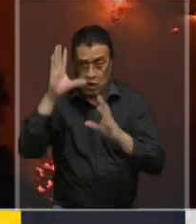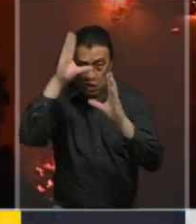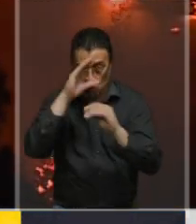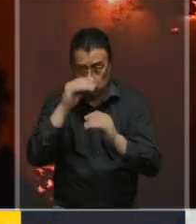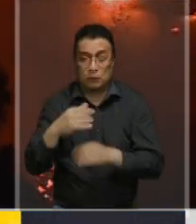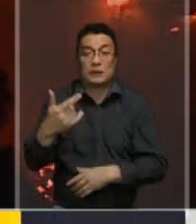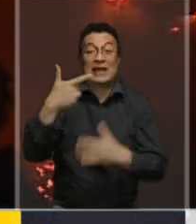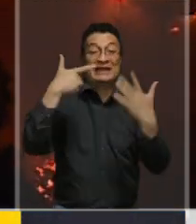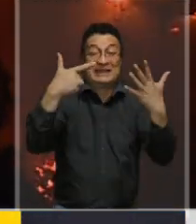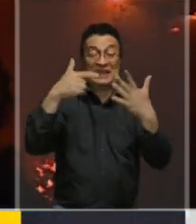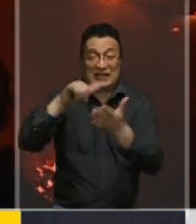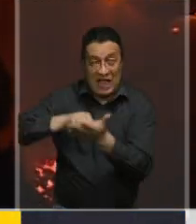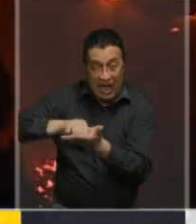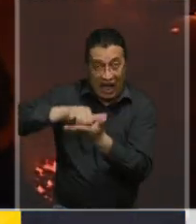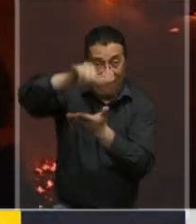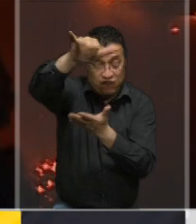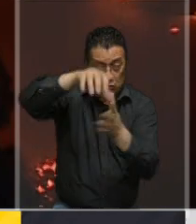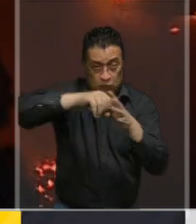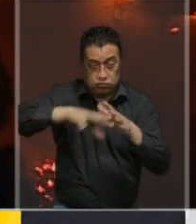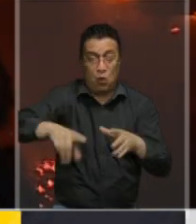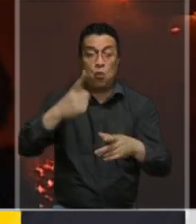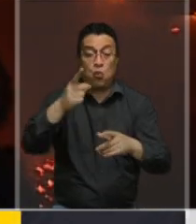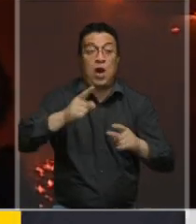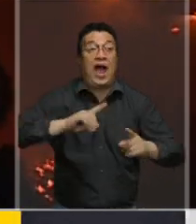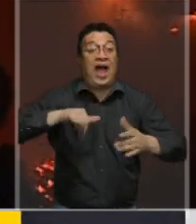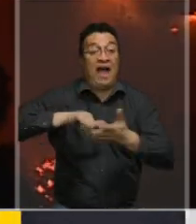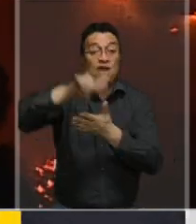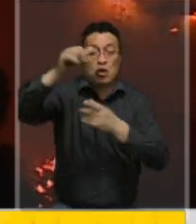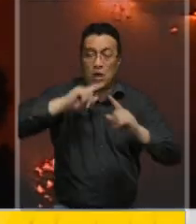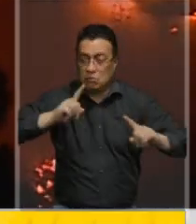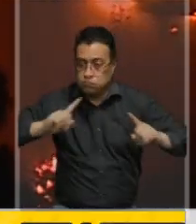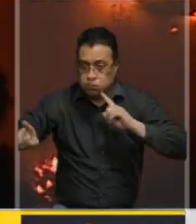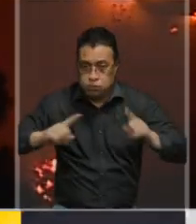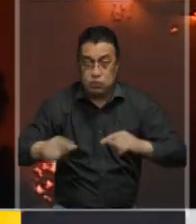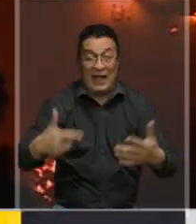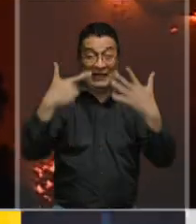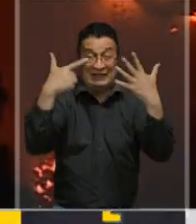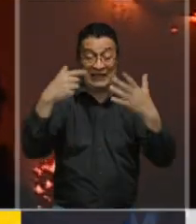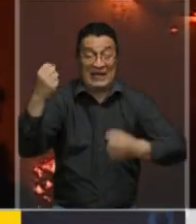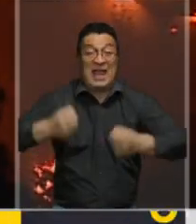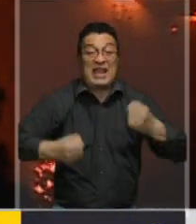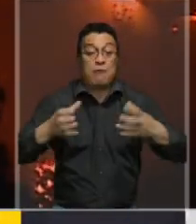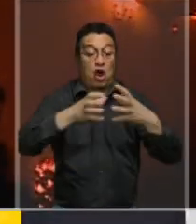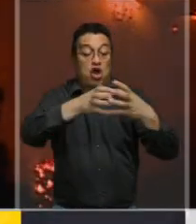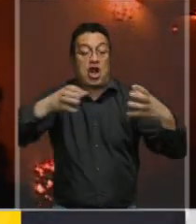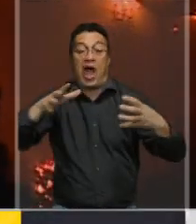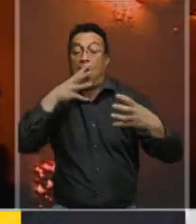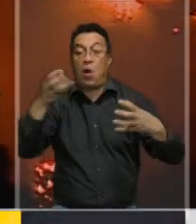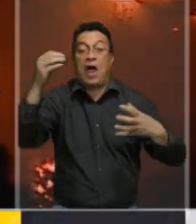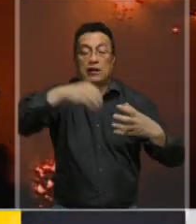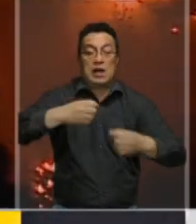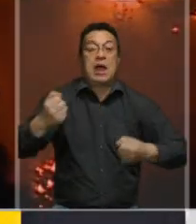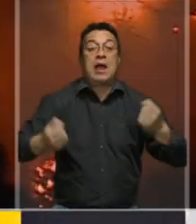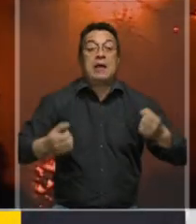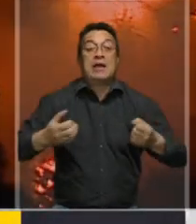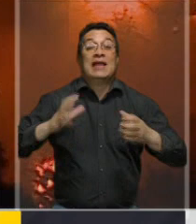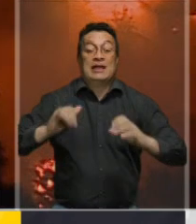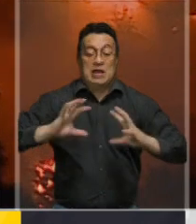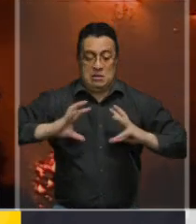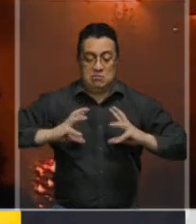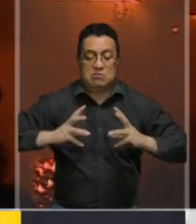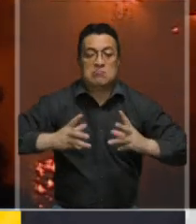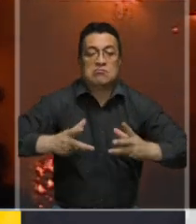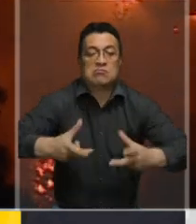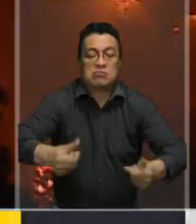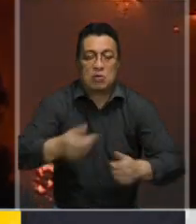aviones cisternas, 1 avión de coordinación, 7 camiones cisternas y maquinaria pesada trabajando para el control